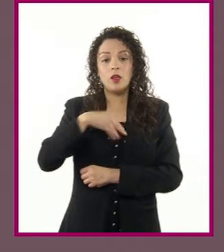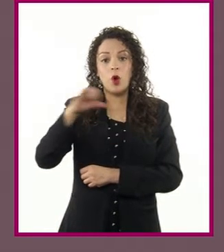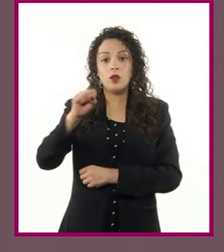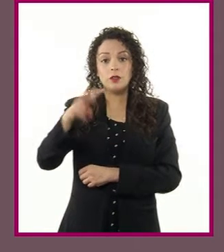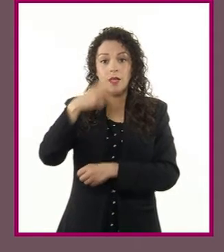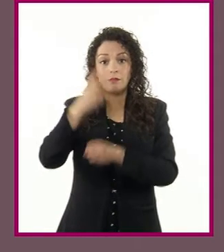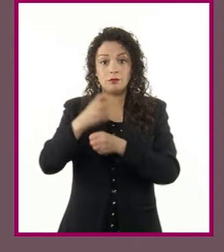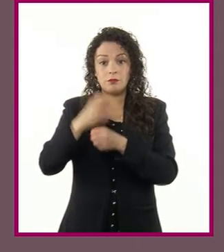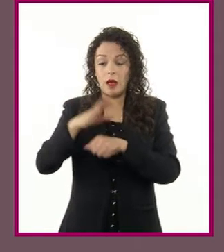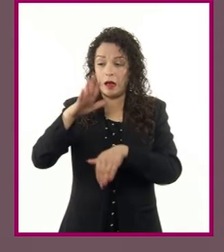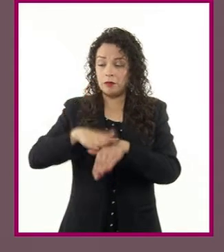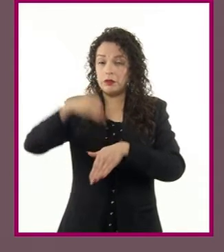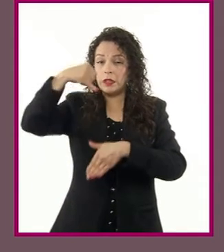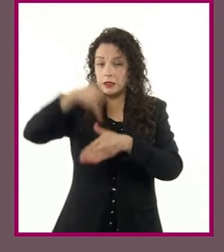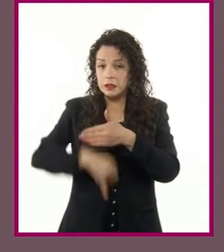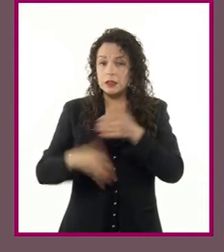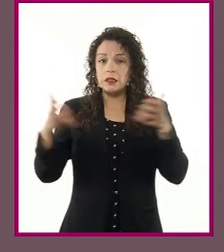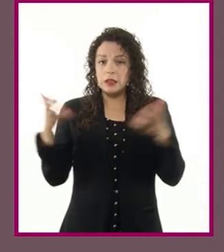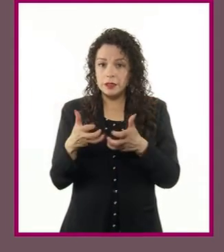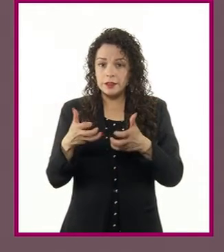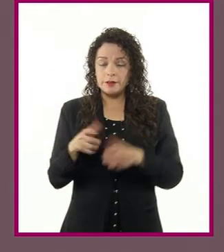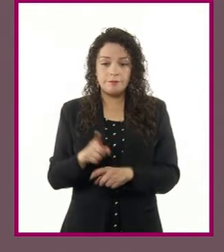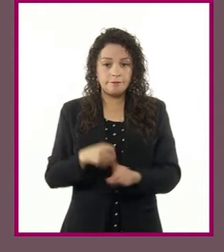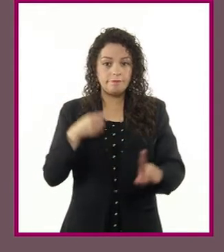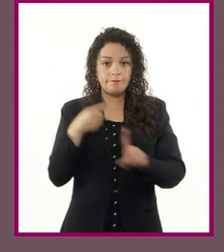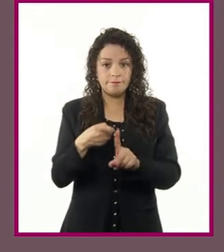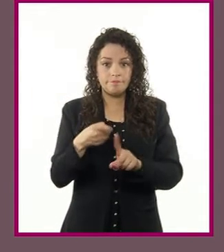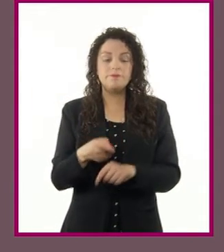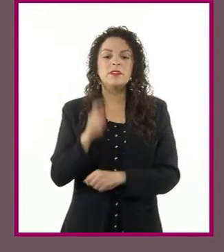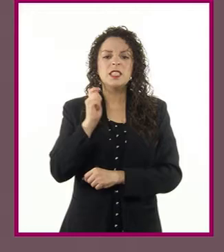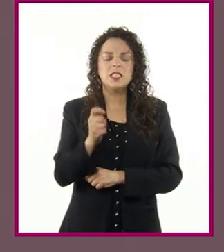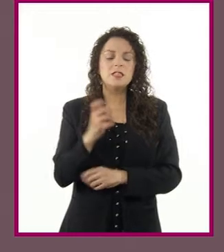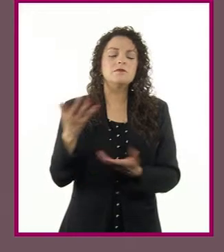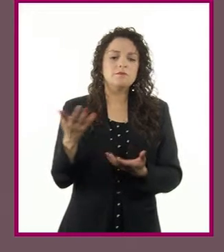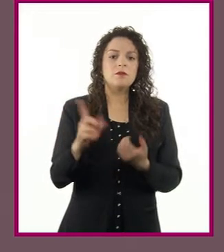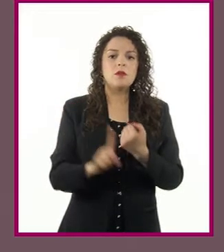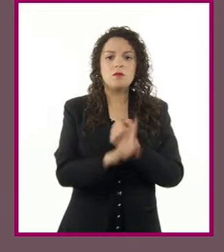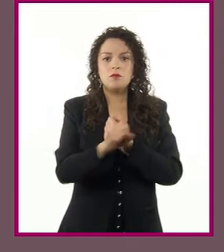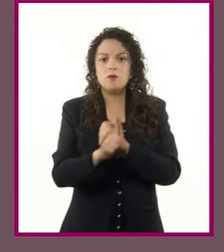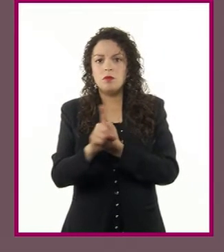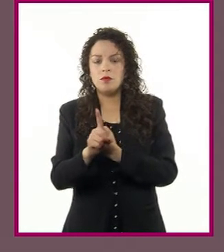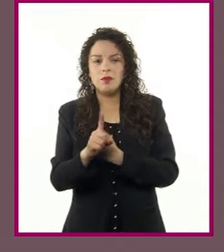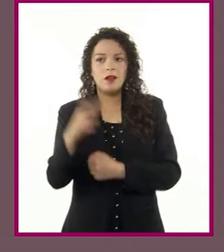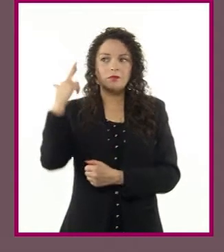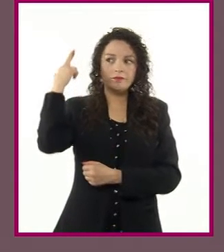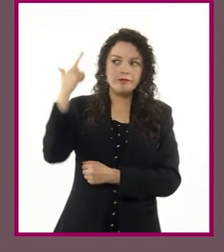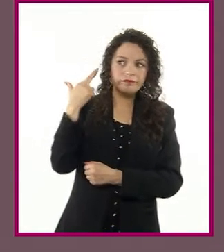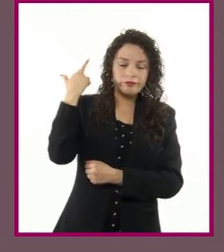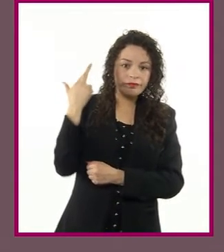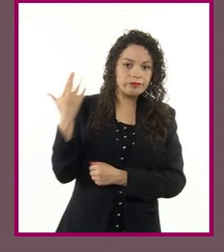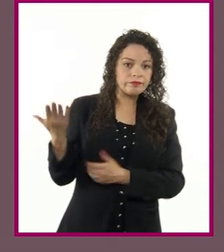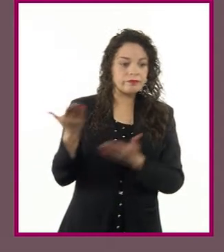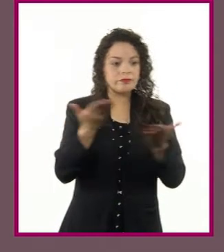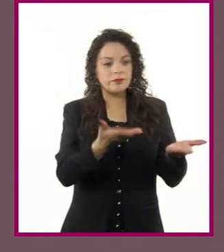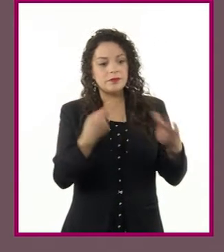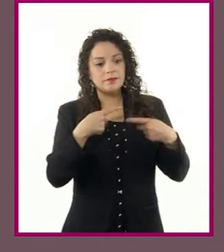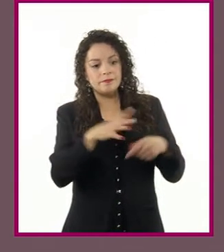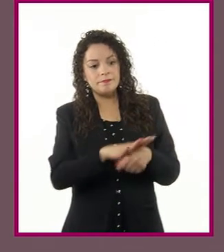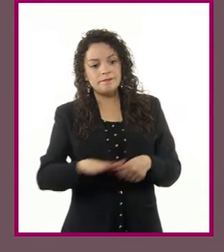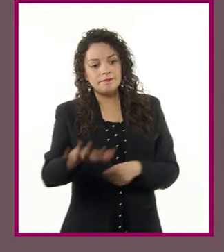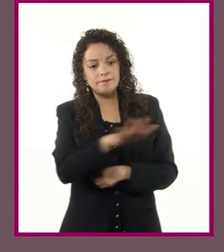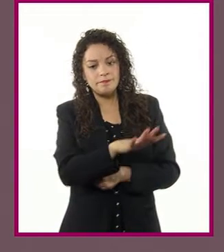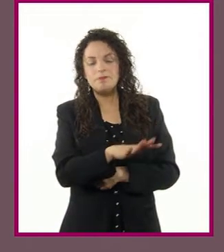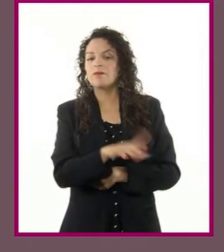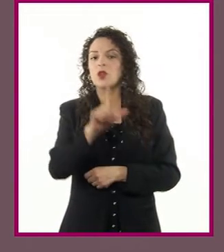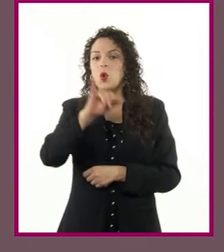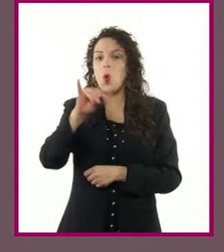las profundizó. José II buscó atenuar las diferencias entre la nobleza y la burguesía. Eliminó el lujo y